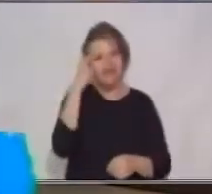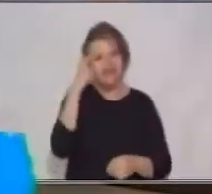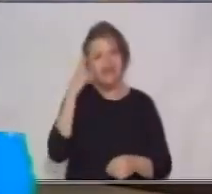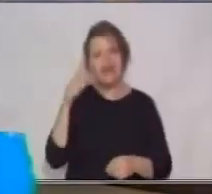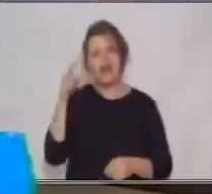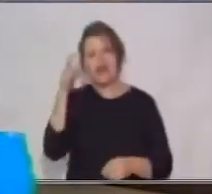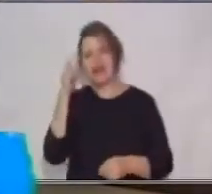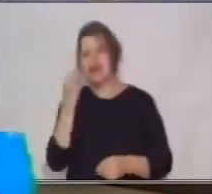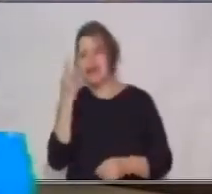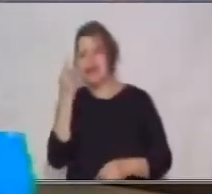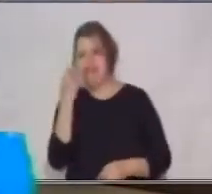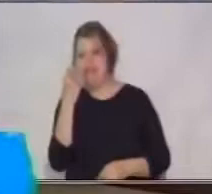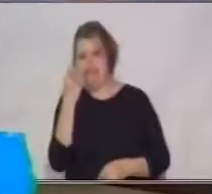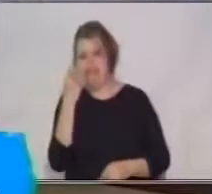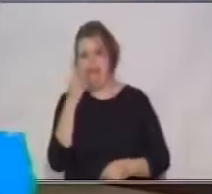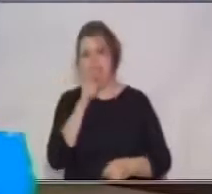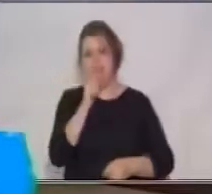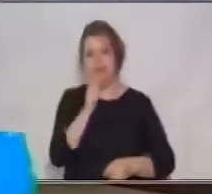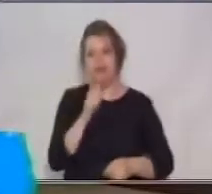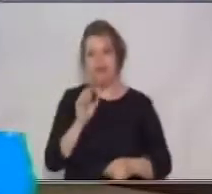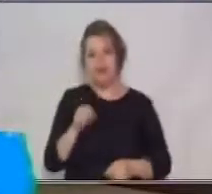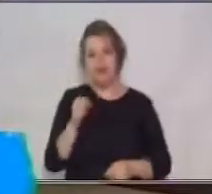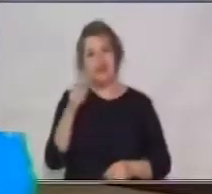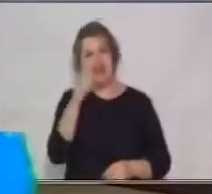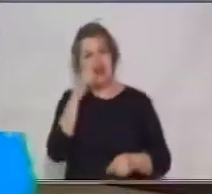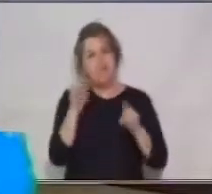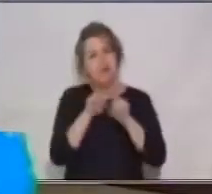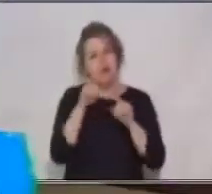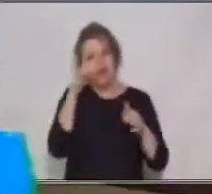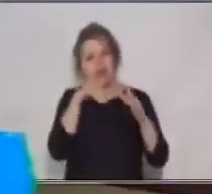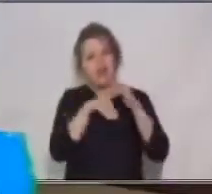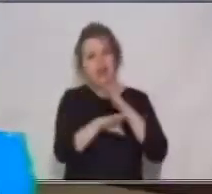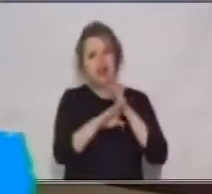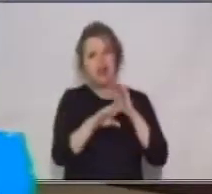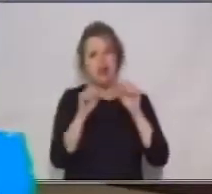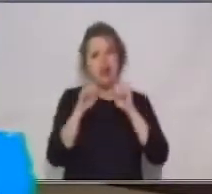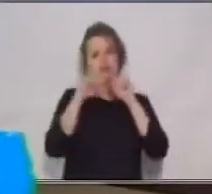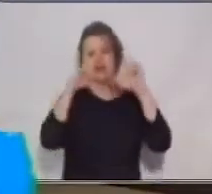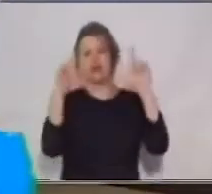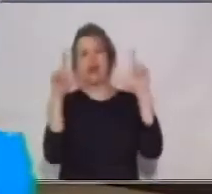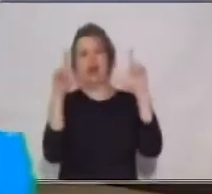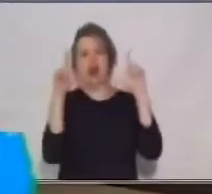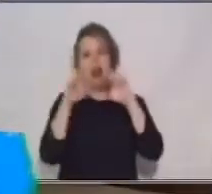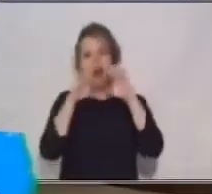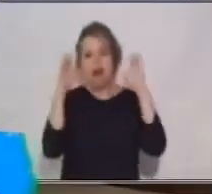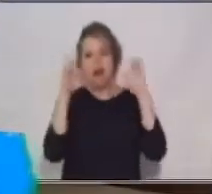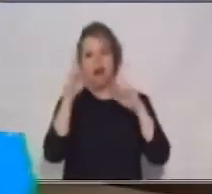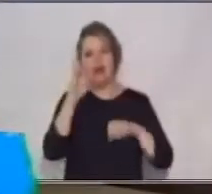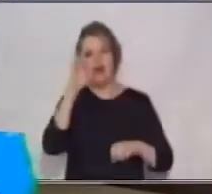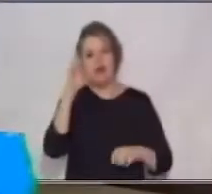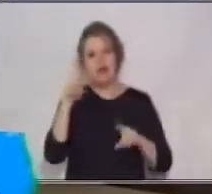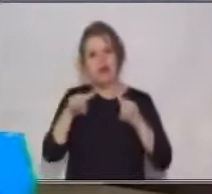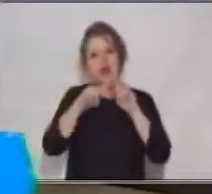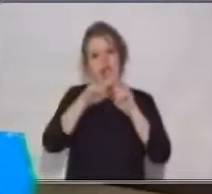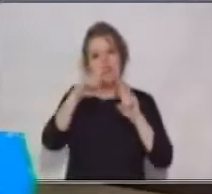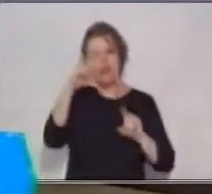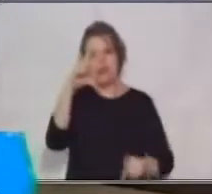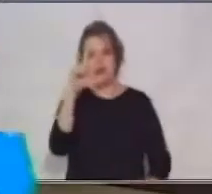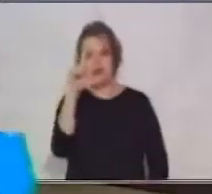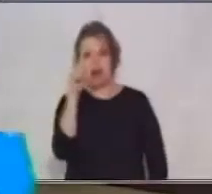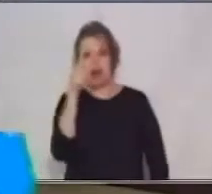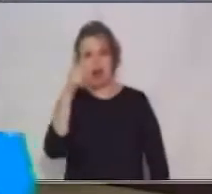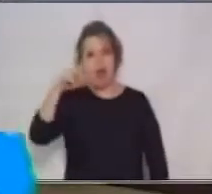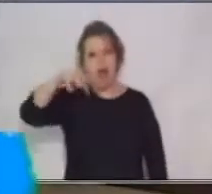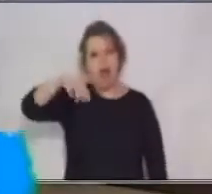Por supuesto, hay algunas que siempre van a existir dentro de la exclamación. y van a poder indicar, como les decía anteriormente,